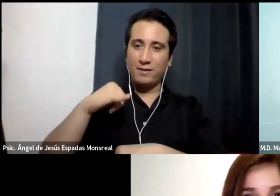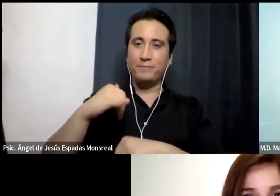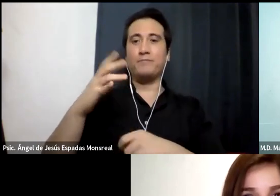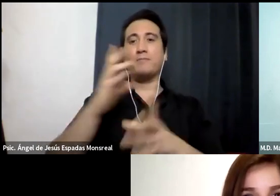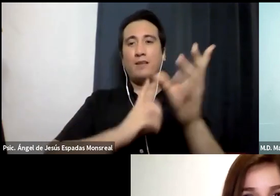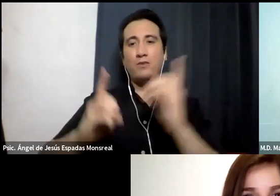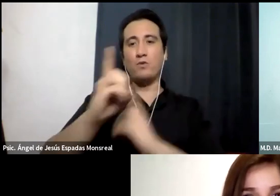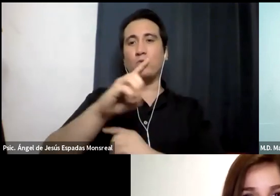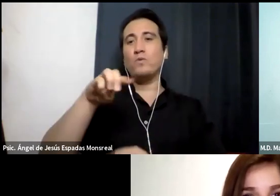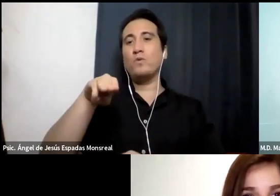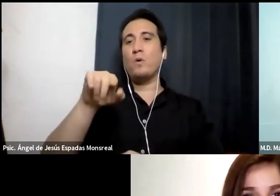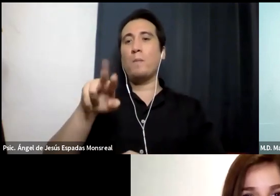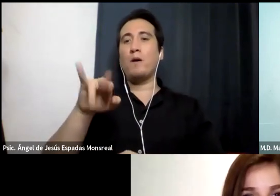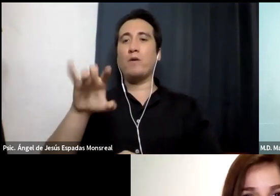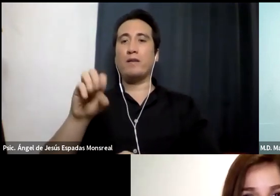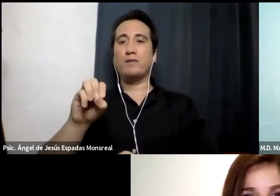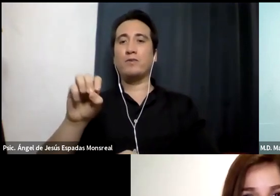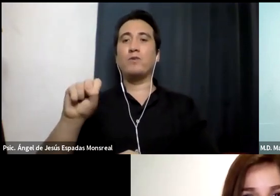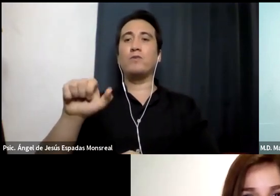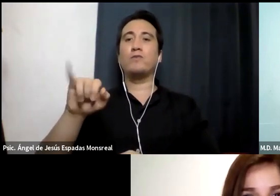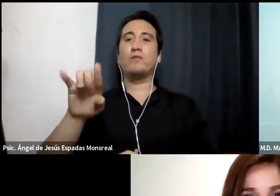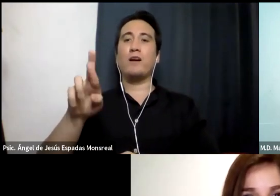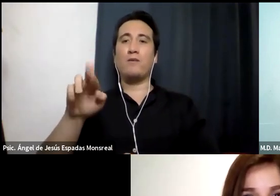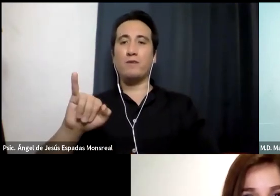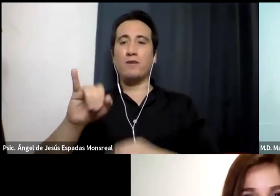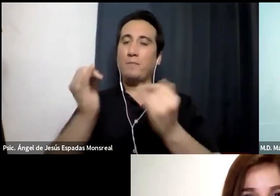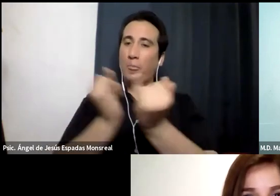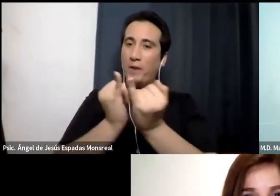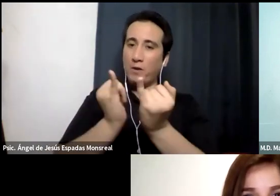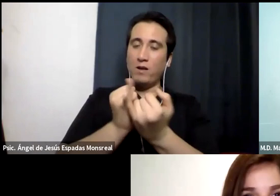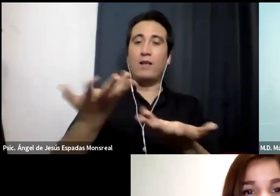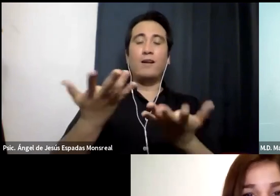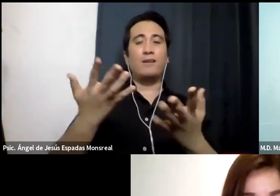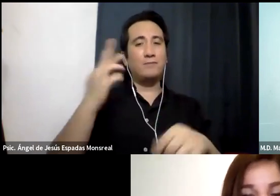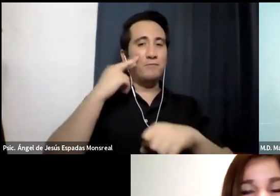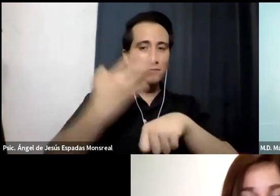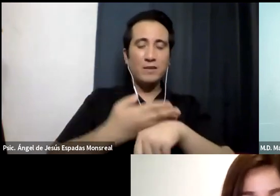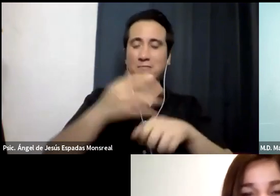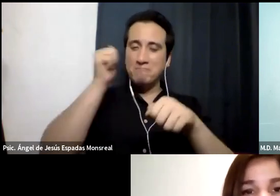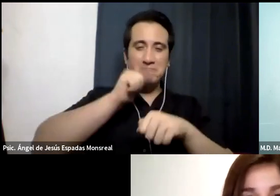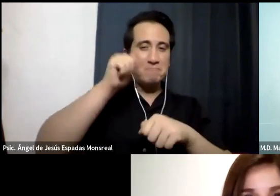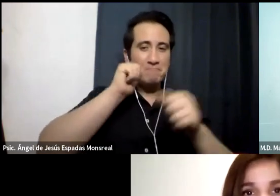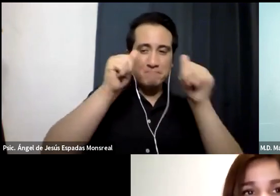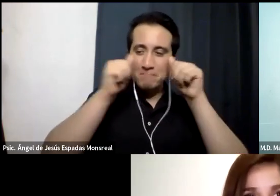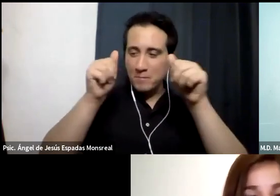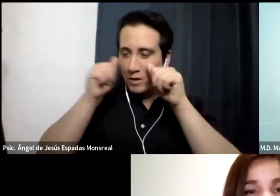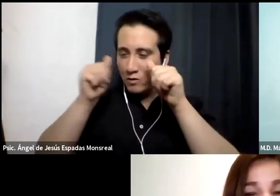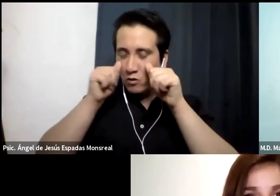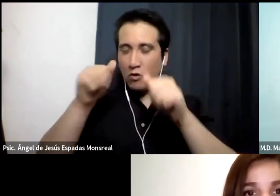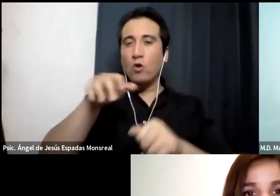doctor Mauricio Sauri, a su titular, pues por estar siempre pendiente de todas las acciones que